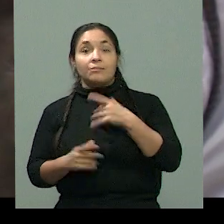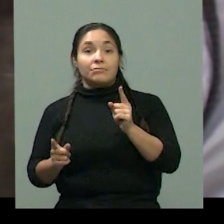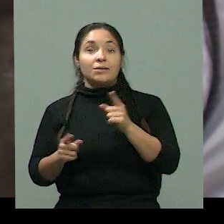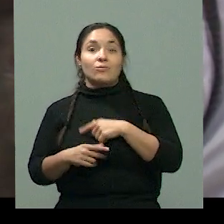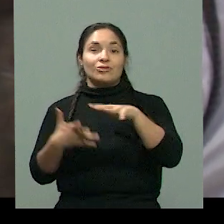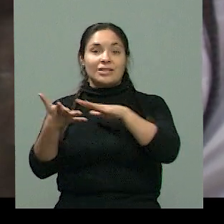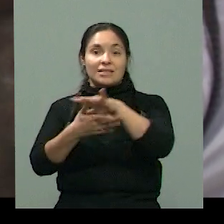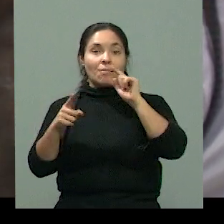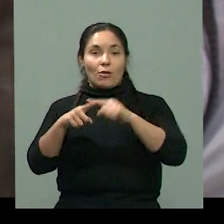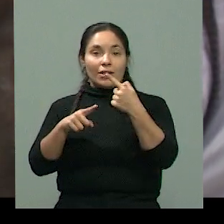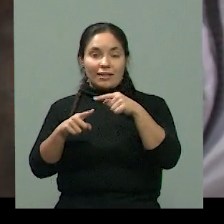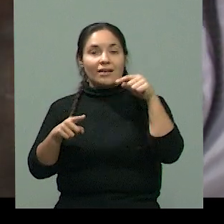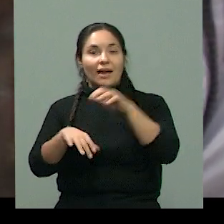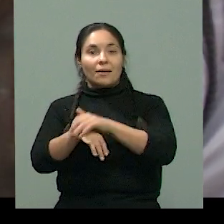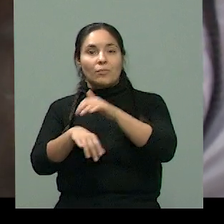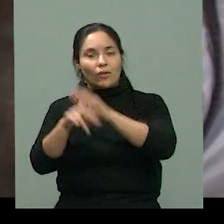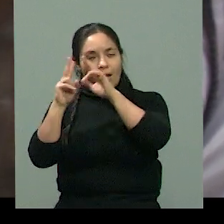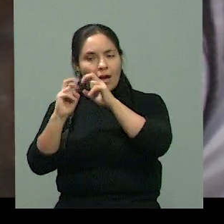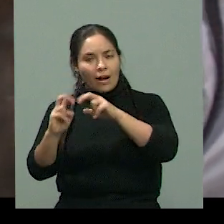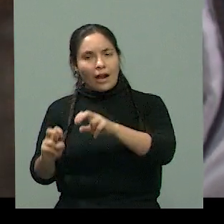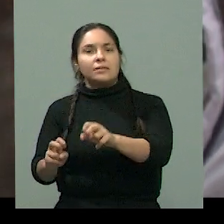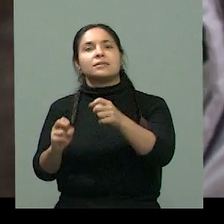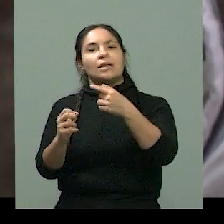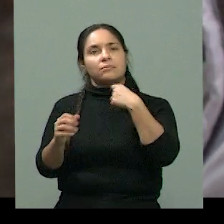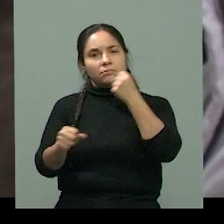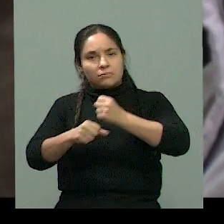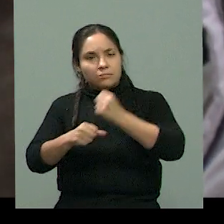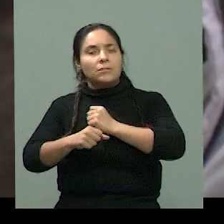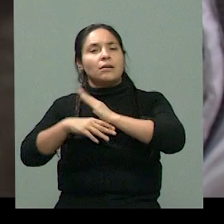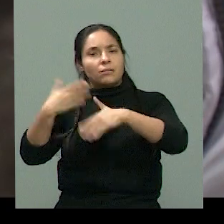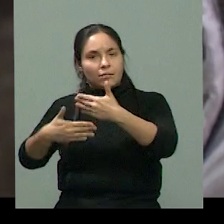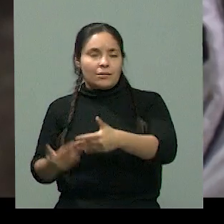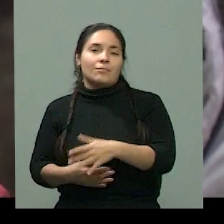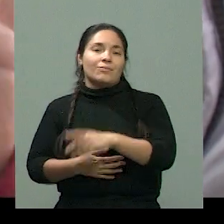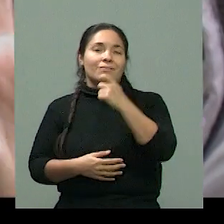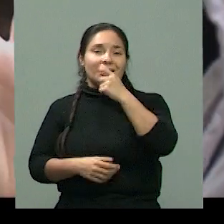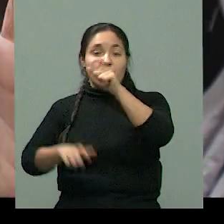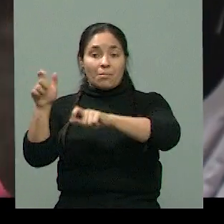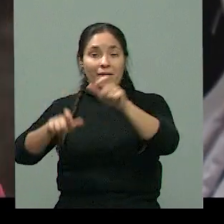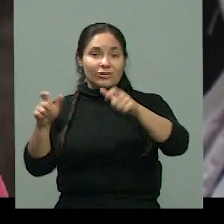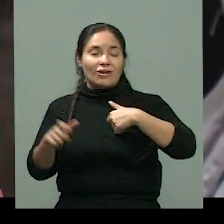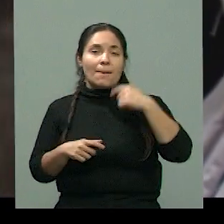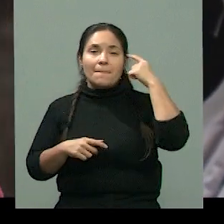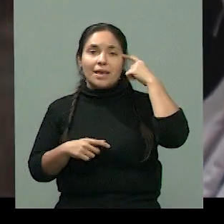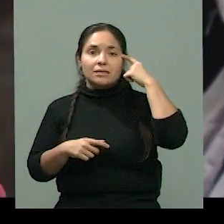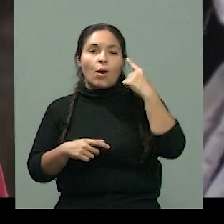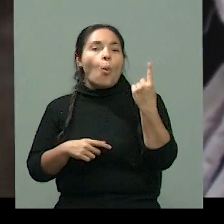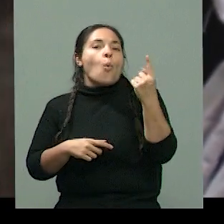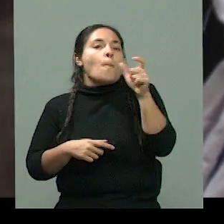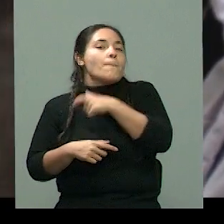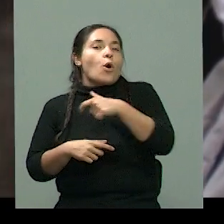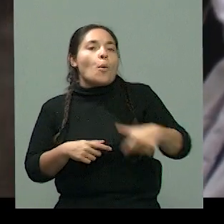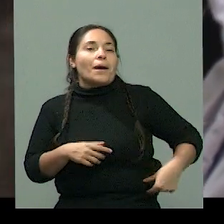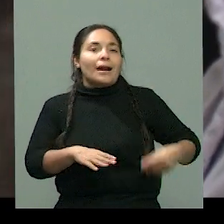desde la ciencia política y sí se aplican. Porque lo que la gente cree que tal vez un gobernante está craneando,